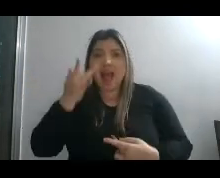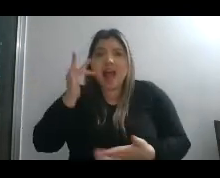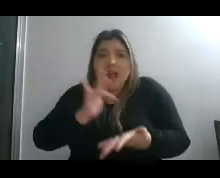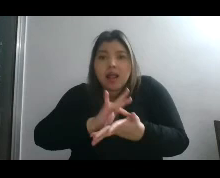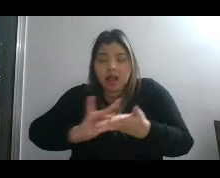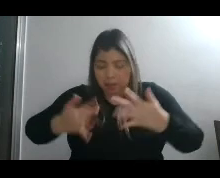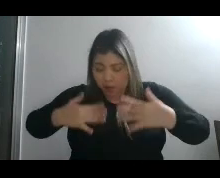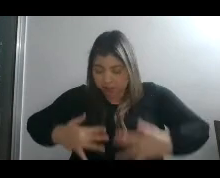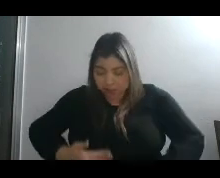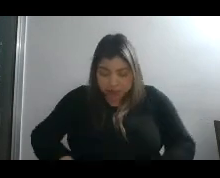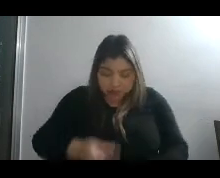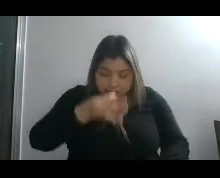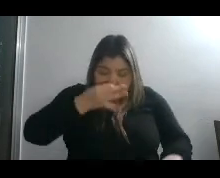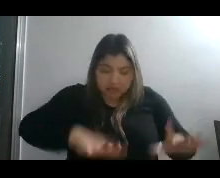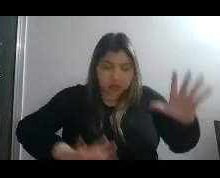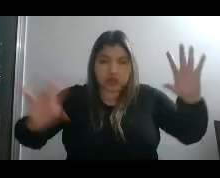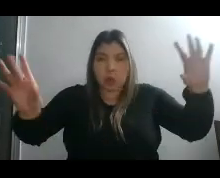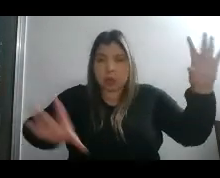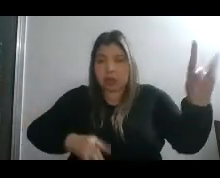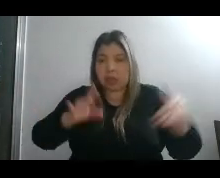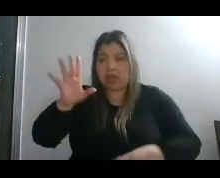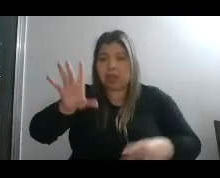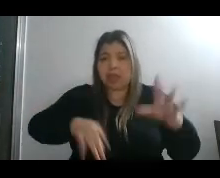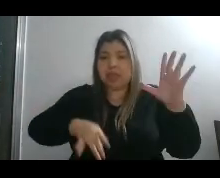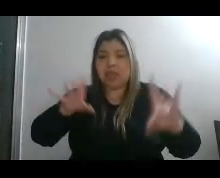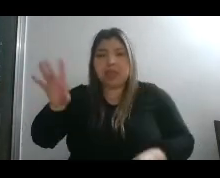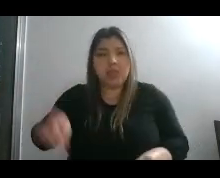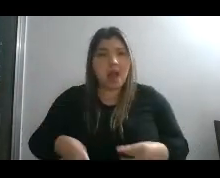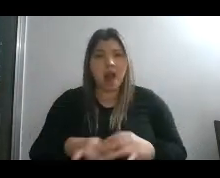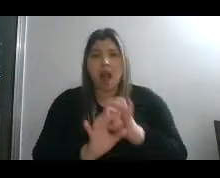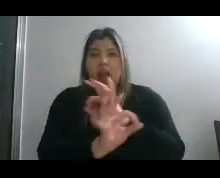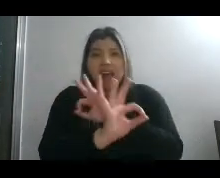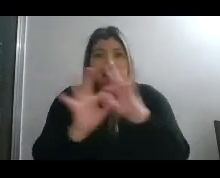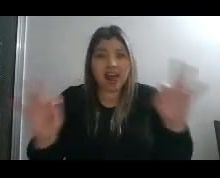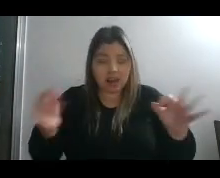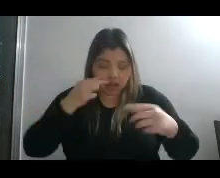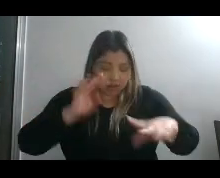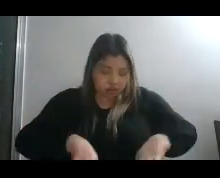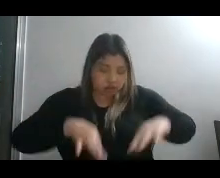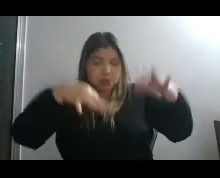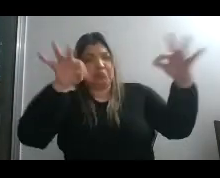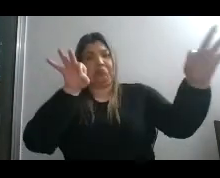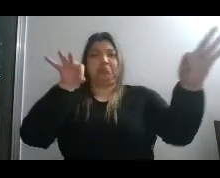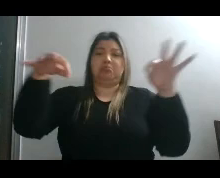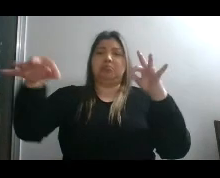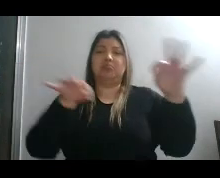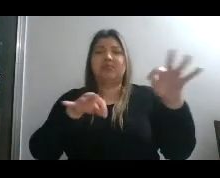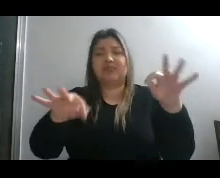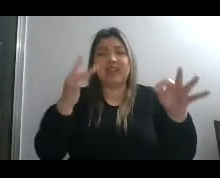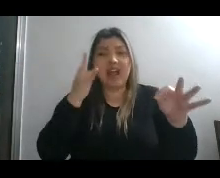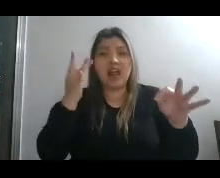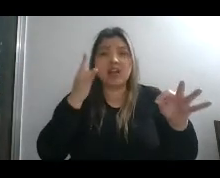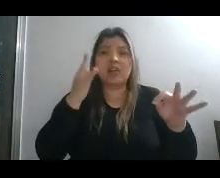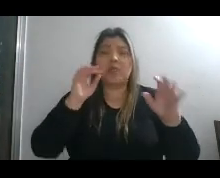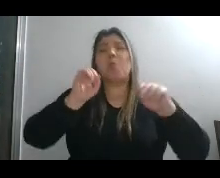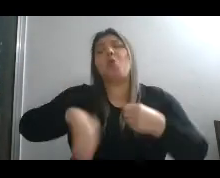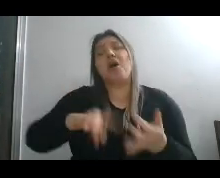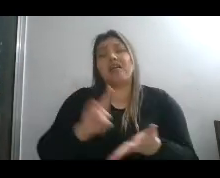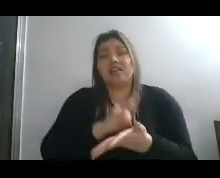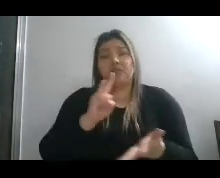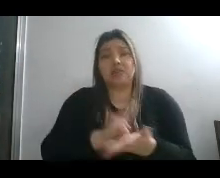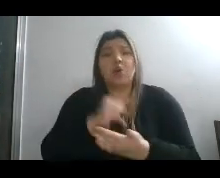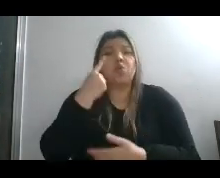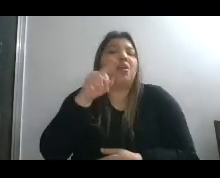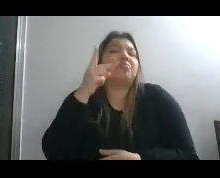le haya caído ningún fluido corporal encima y evitar reutilizarla por mucho tiempo.